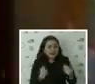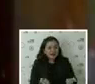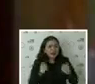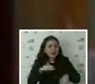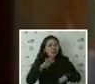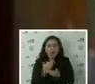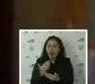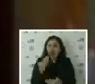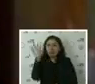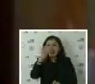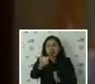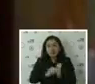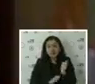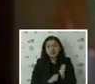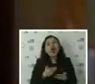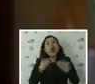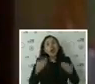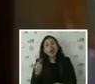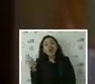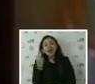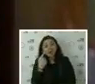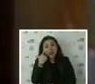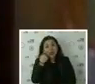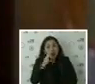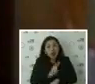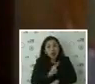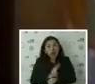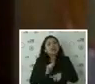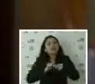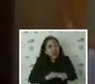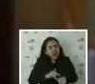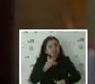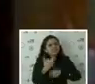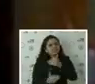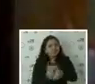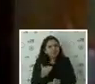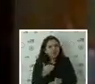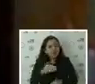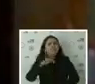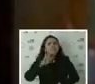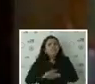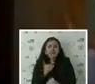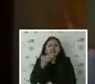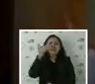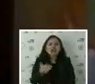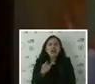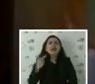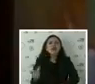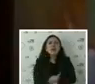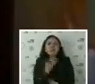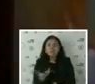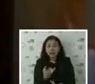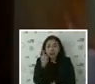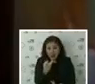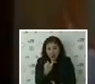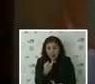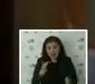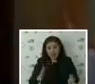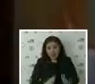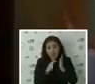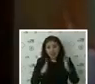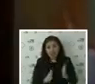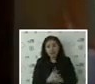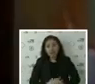desde hace 10 meses, el reto sería continuar y avanzar. ¿Qué sigue después de esto? Con esta participación que hemos